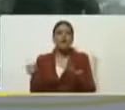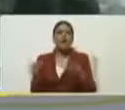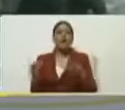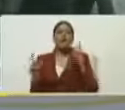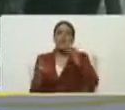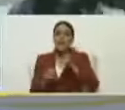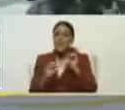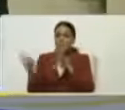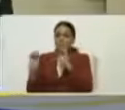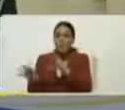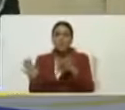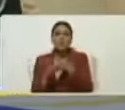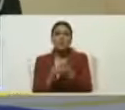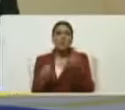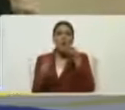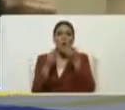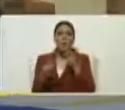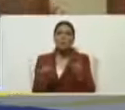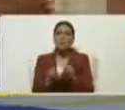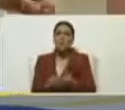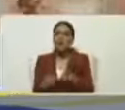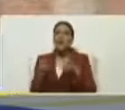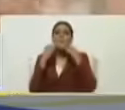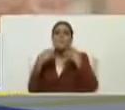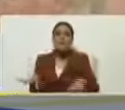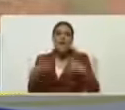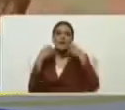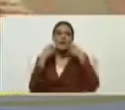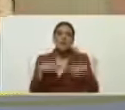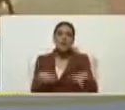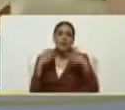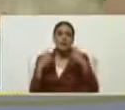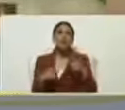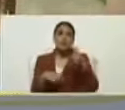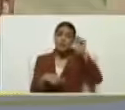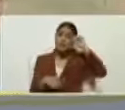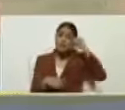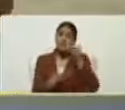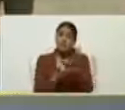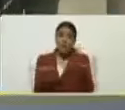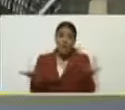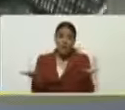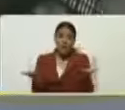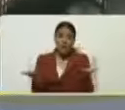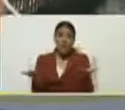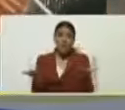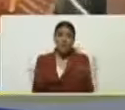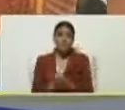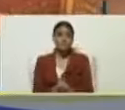cosecha en los campos y en los ríos? ¿Se acuerdan? Bastantes imágenes de esas hay todavía.